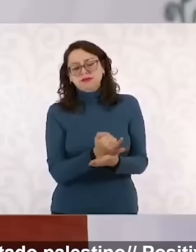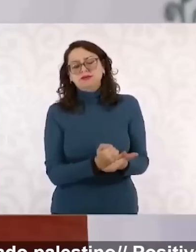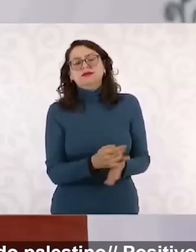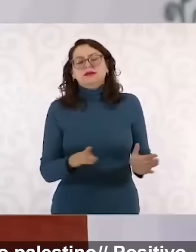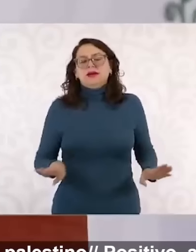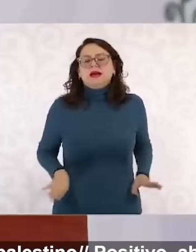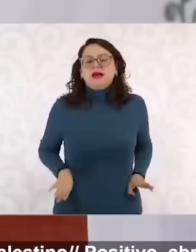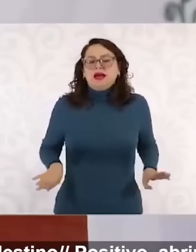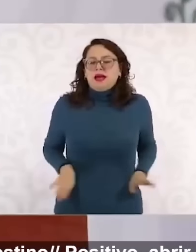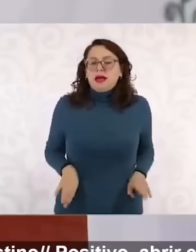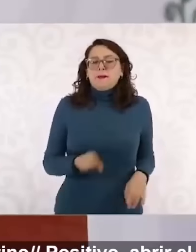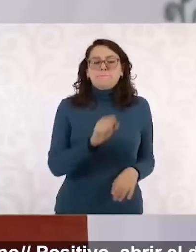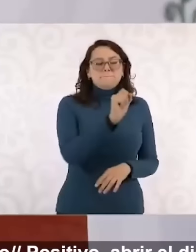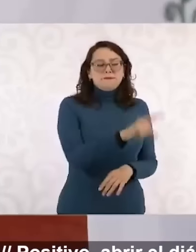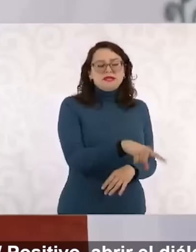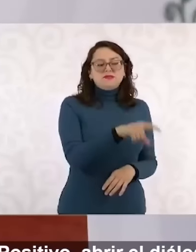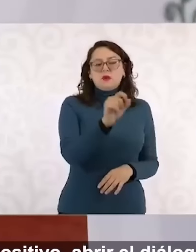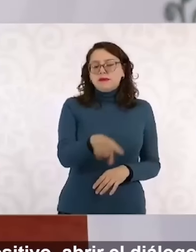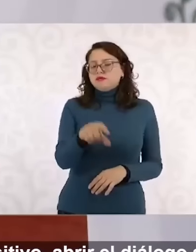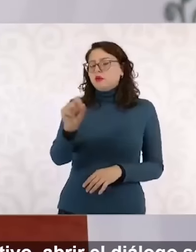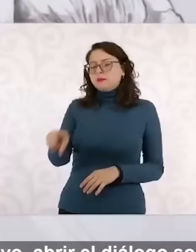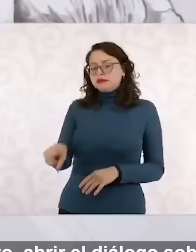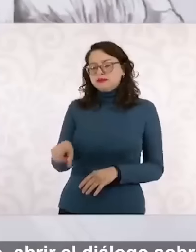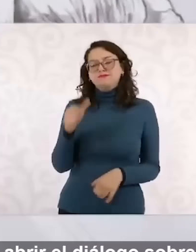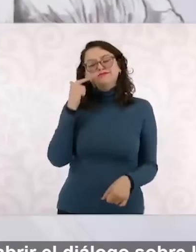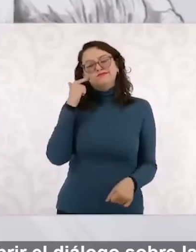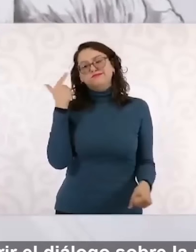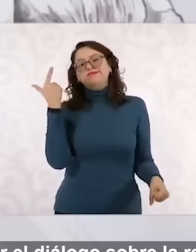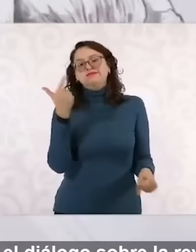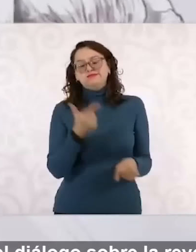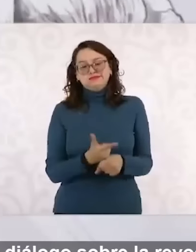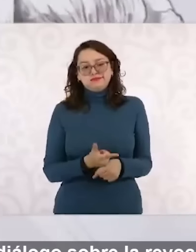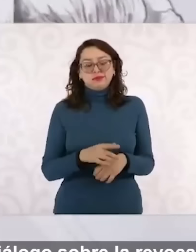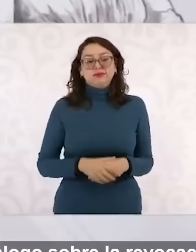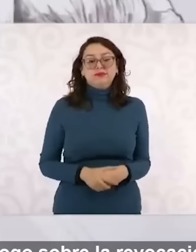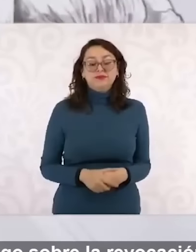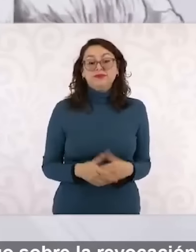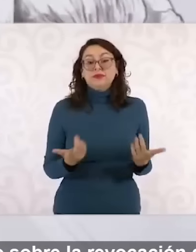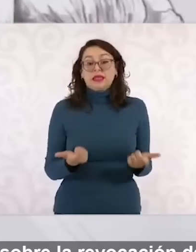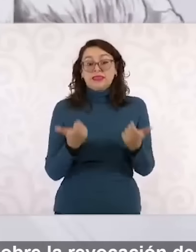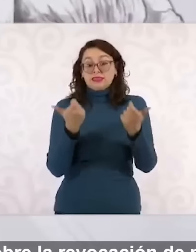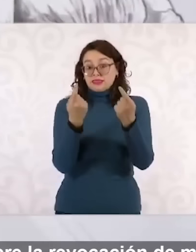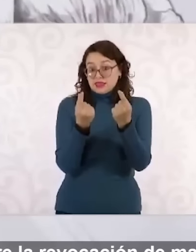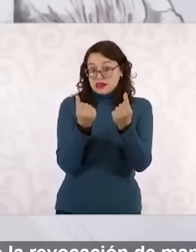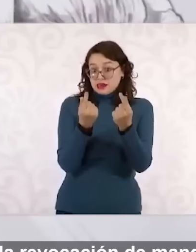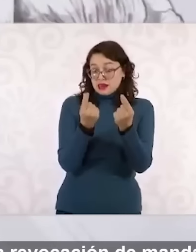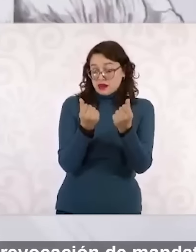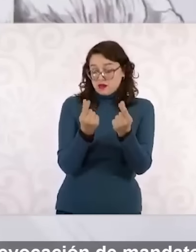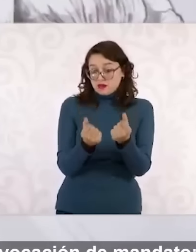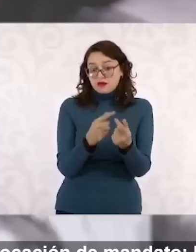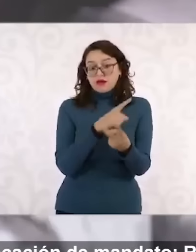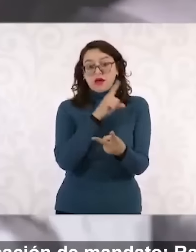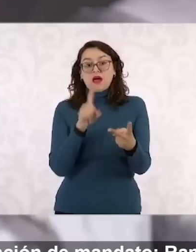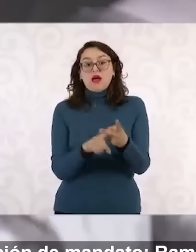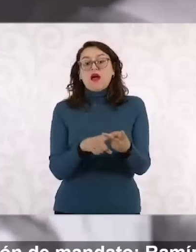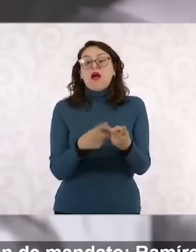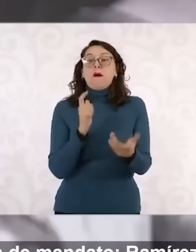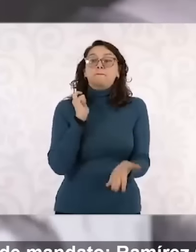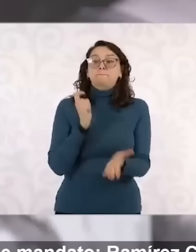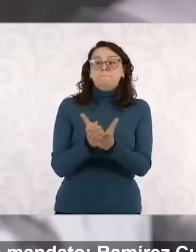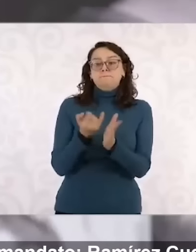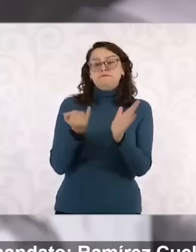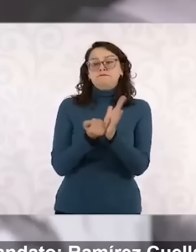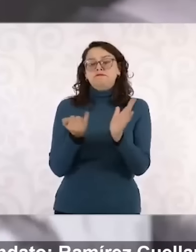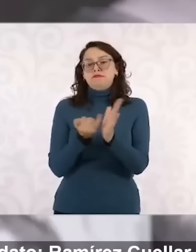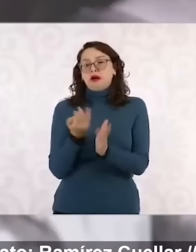utilizados para ocultar recursos de origen ilícito. Casinos con operaciones en efectivo y simulación fiscal, donde se registró dispersión